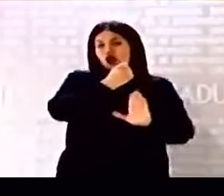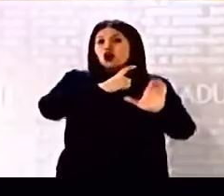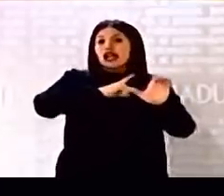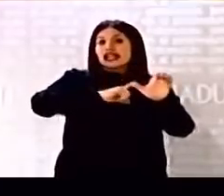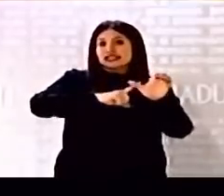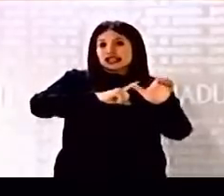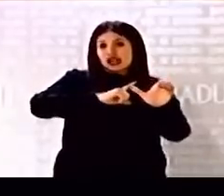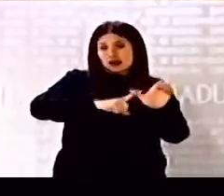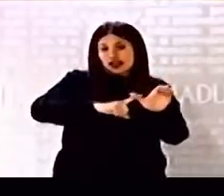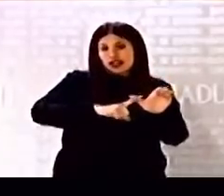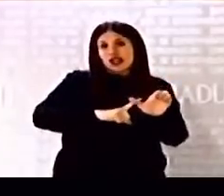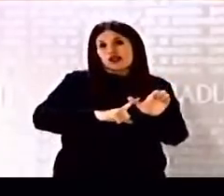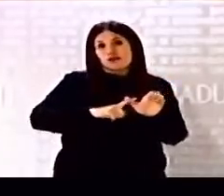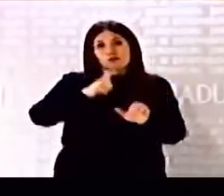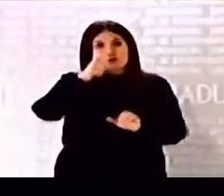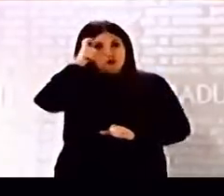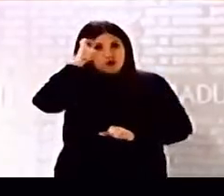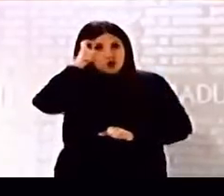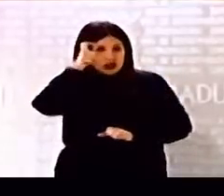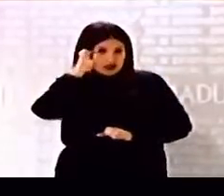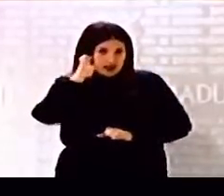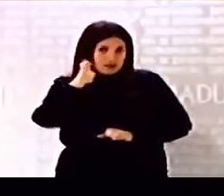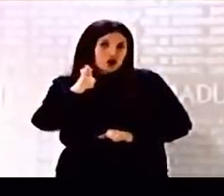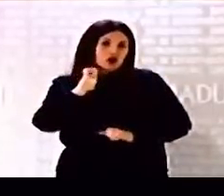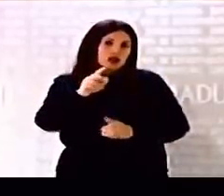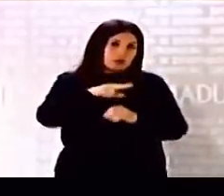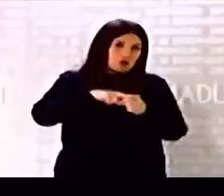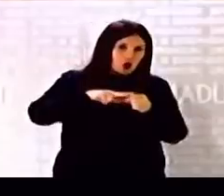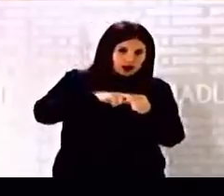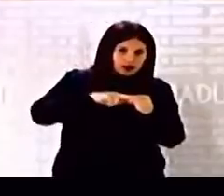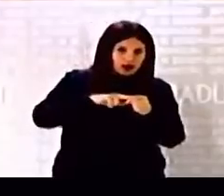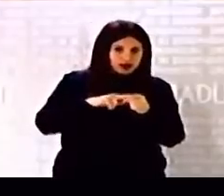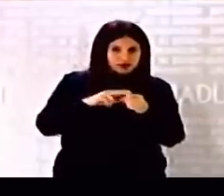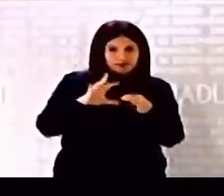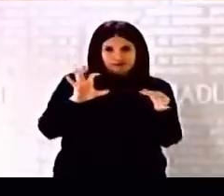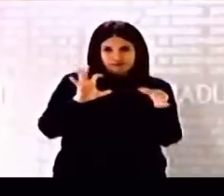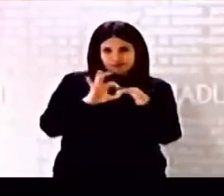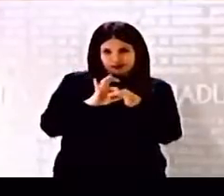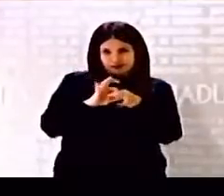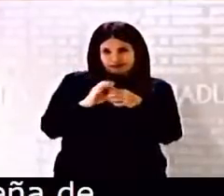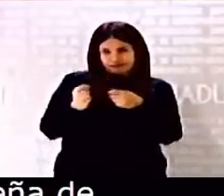Extremeña de Municipios y Provincias.